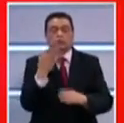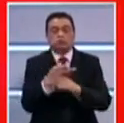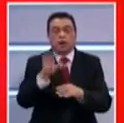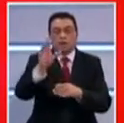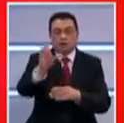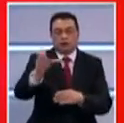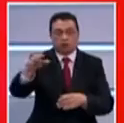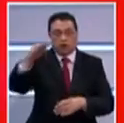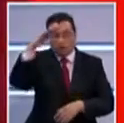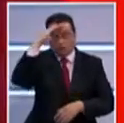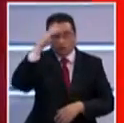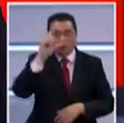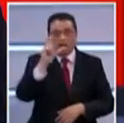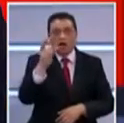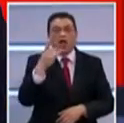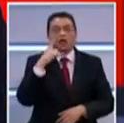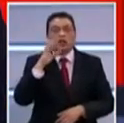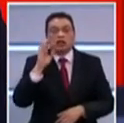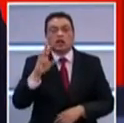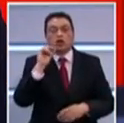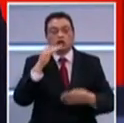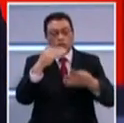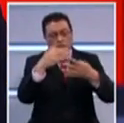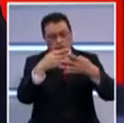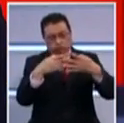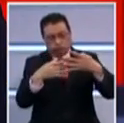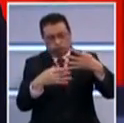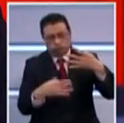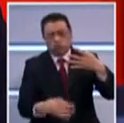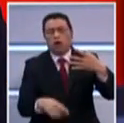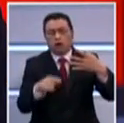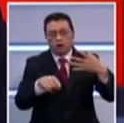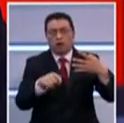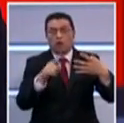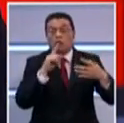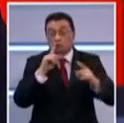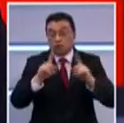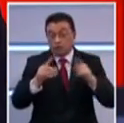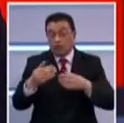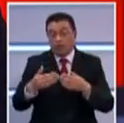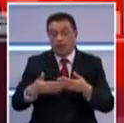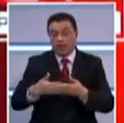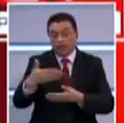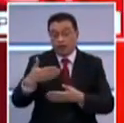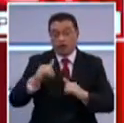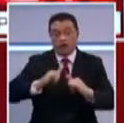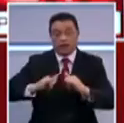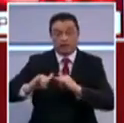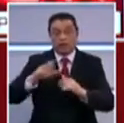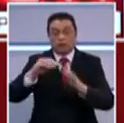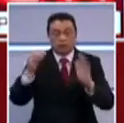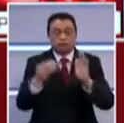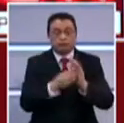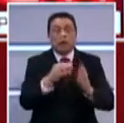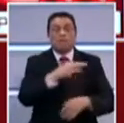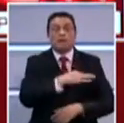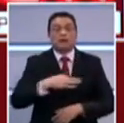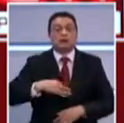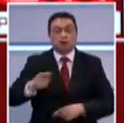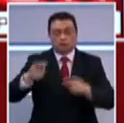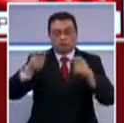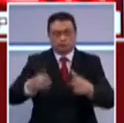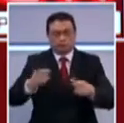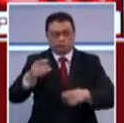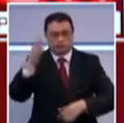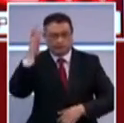personas de confianza de guillén a esa repartición y de un largo listado de personas que según la versión del mostrador habrían sido instaladas en el ministerio no por sus competencias